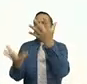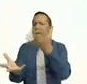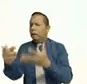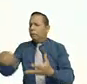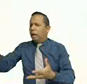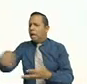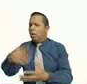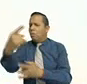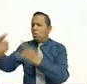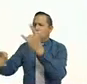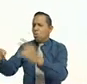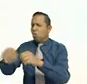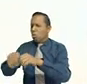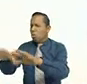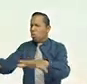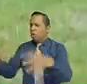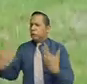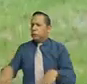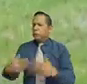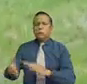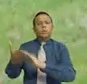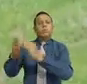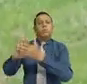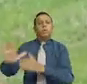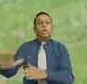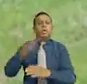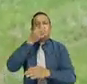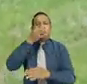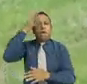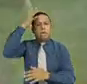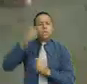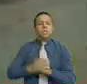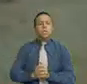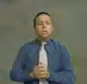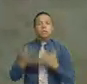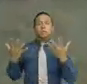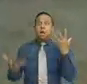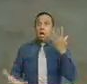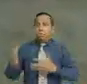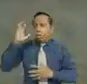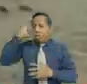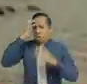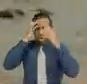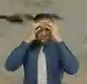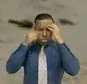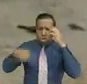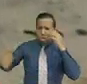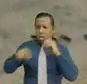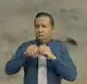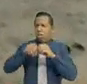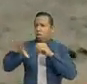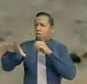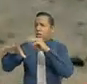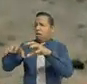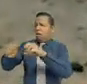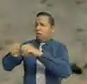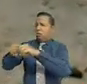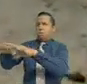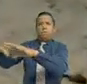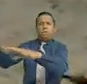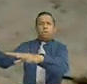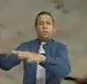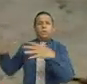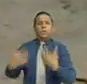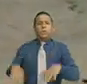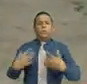unos compañeros de la etnia sáchil. Sin embargo, ante el temor de que el virus se siga propagando en la nacionalidad insignia de la provincia 23,